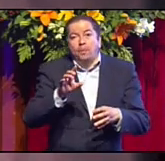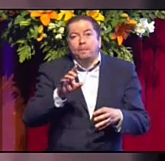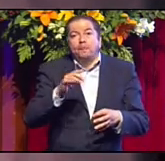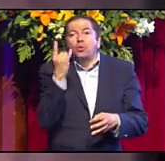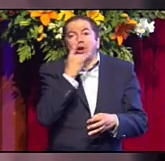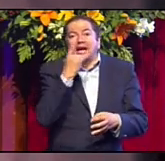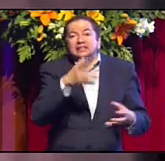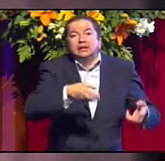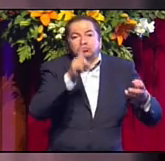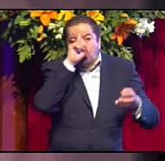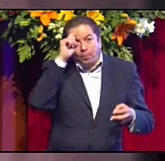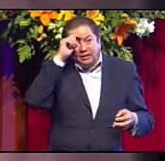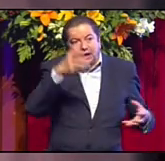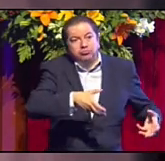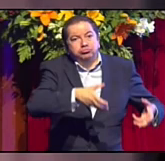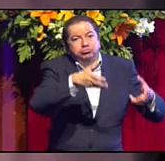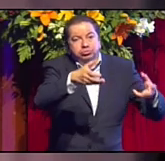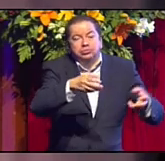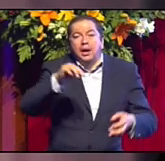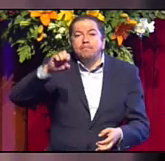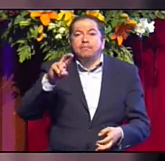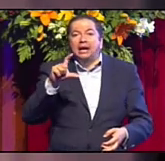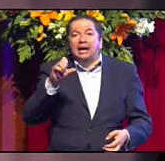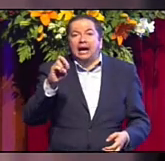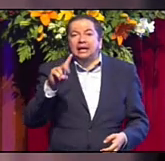pública. Margarita estuvo todo el día